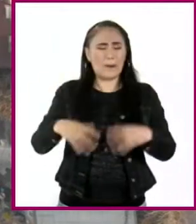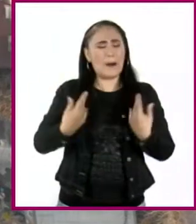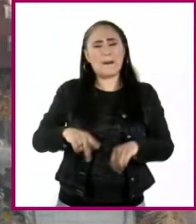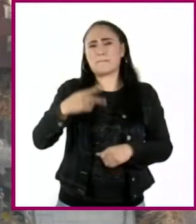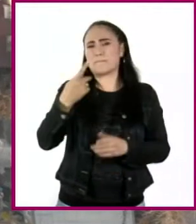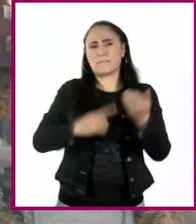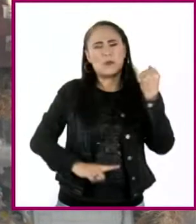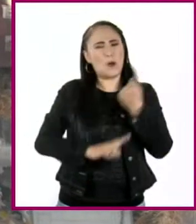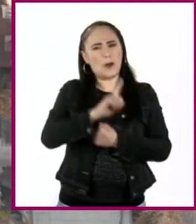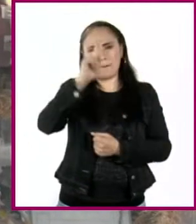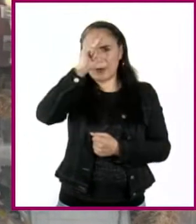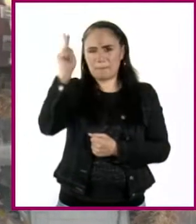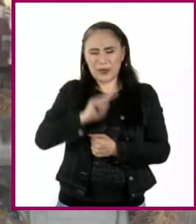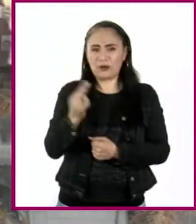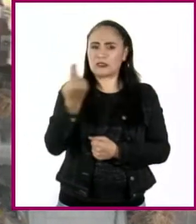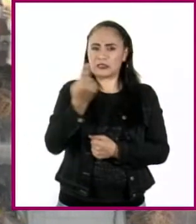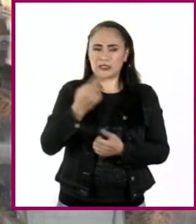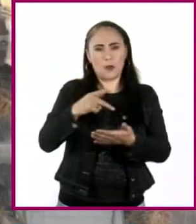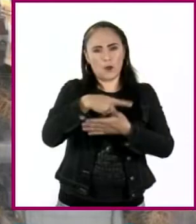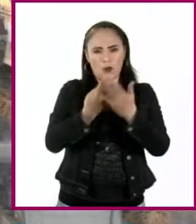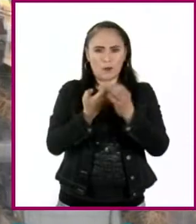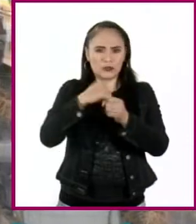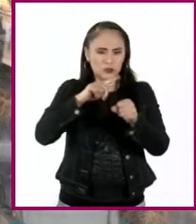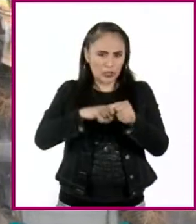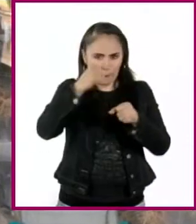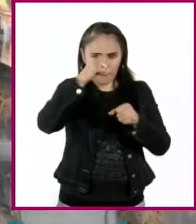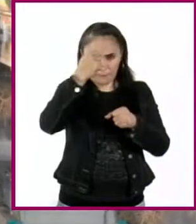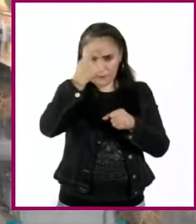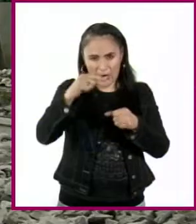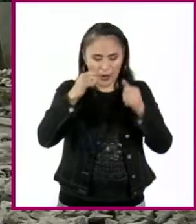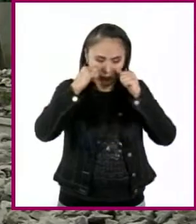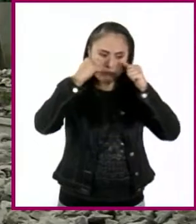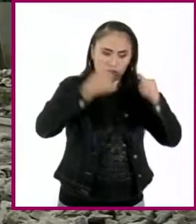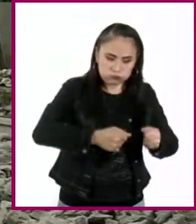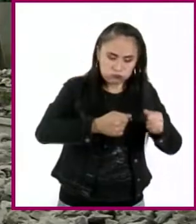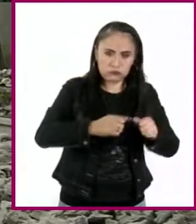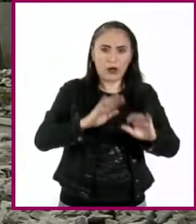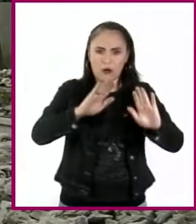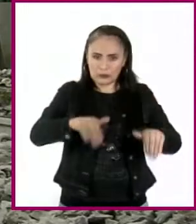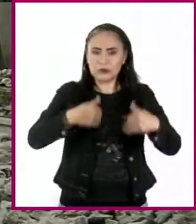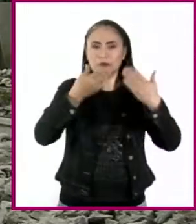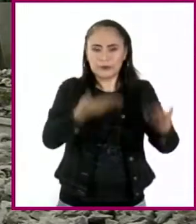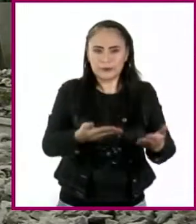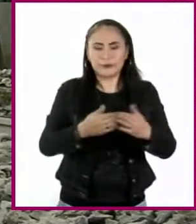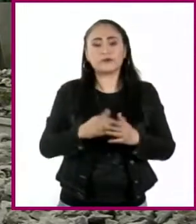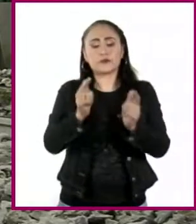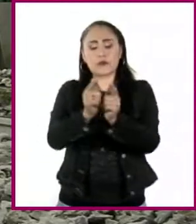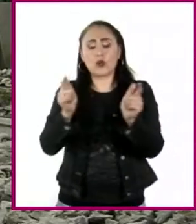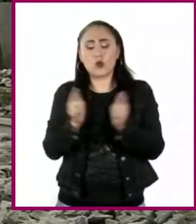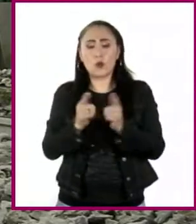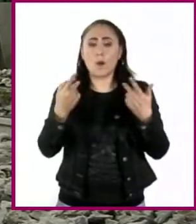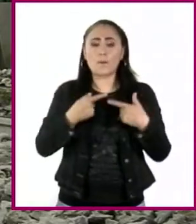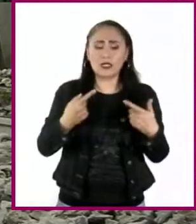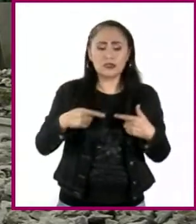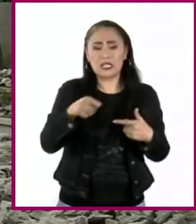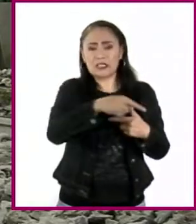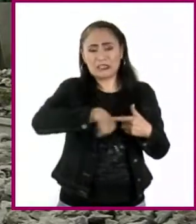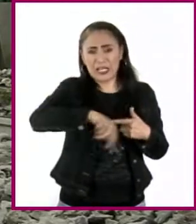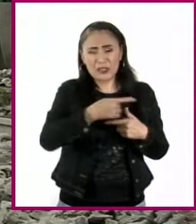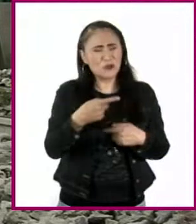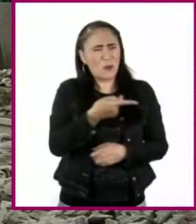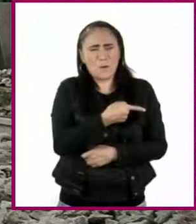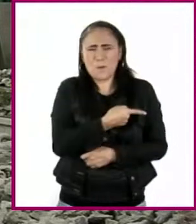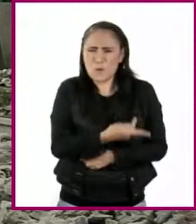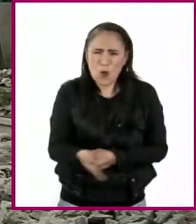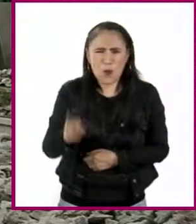debe de atender con programas sociales. Y hacia el exterior, es decir, hacia la sociedad. Un grupo de personas que vive en condición de